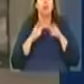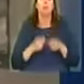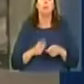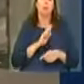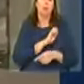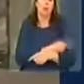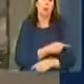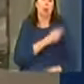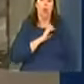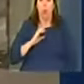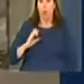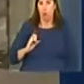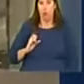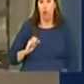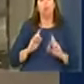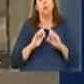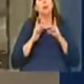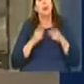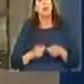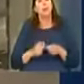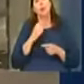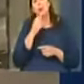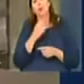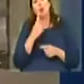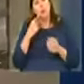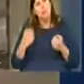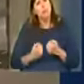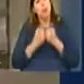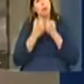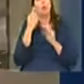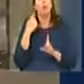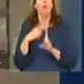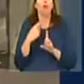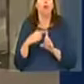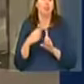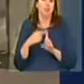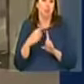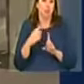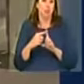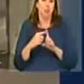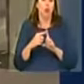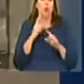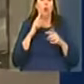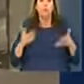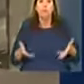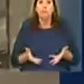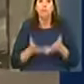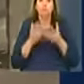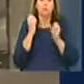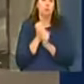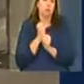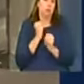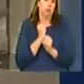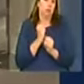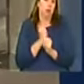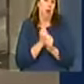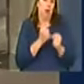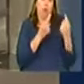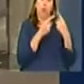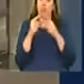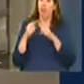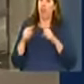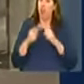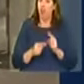Ejecutivo. Y también entienden que esto va a tener un impacto positivo en la generación de empleo en distintos departamentos que están